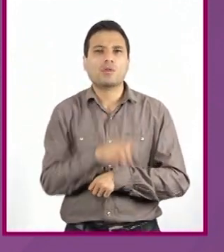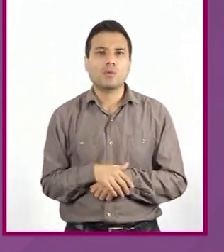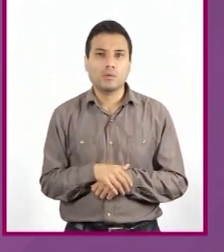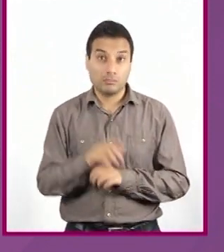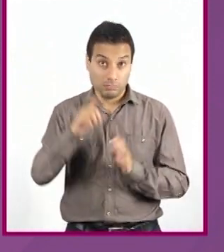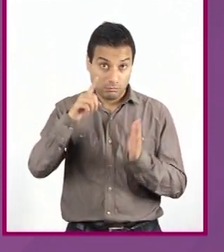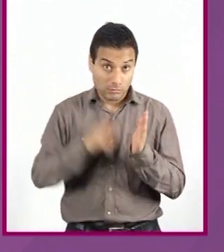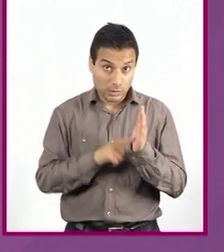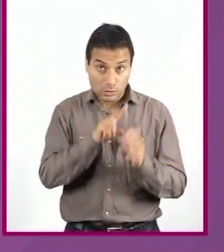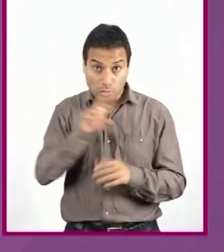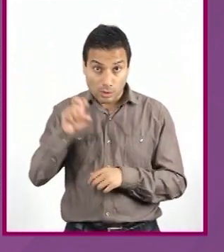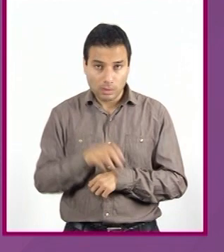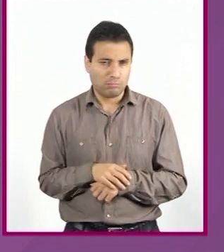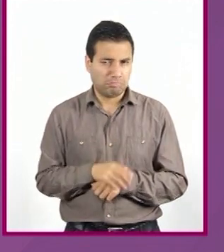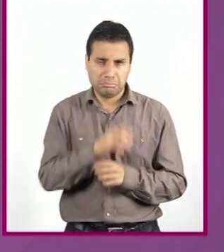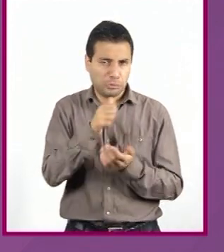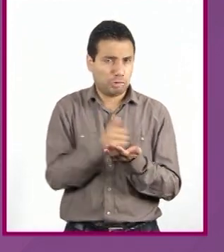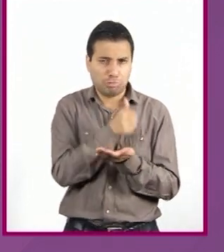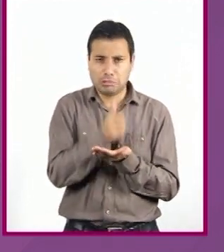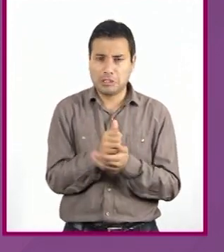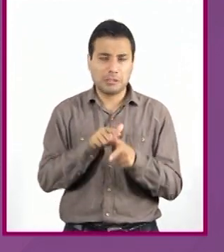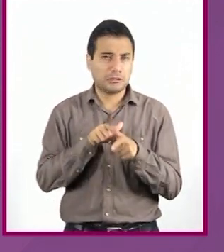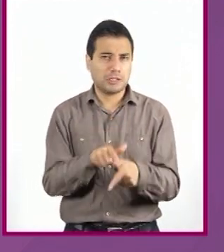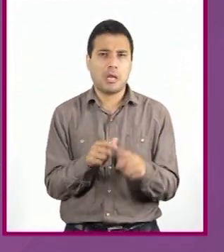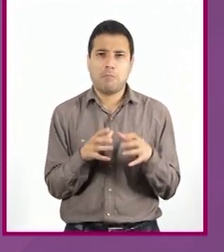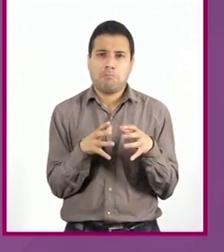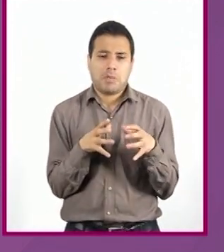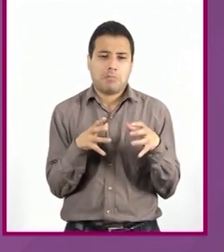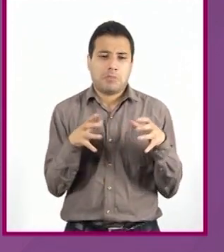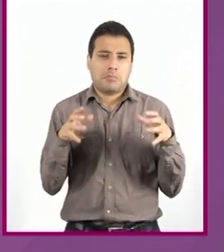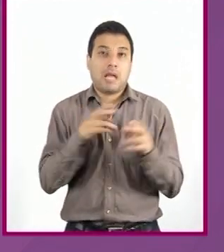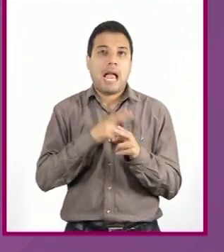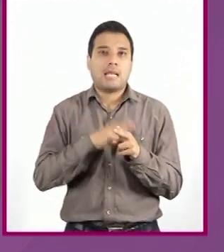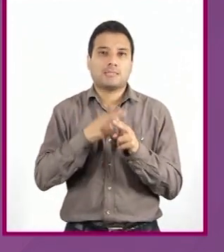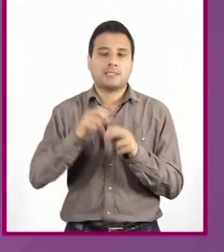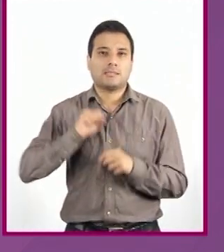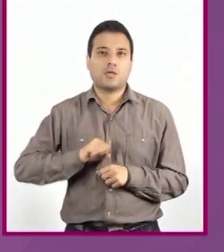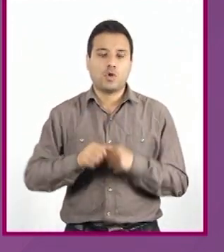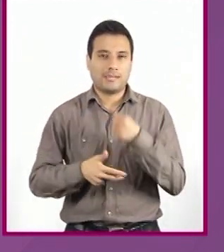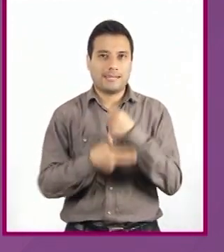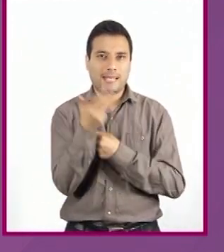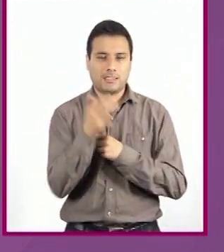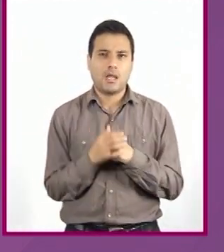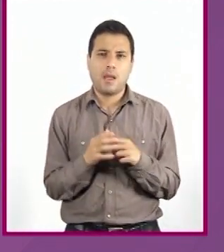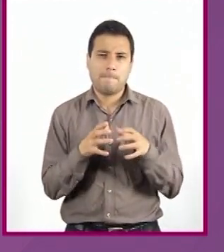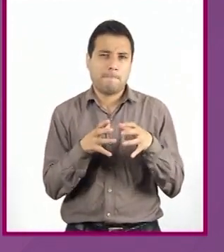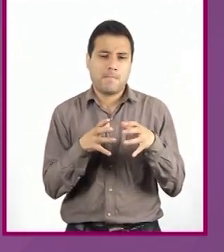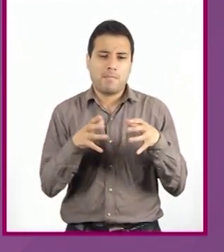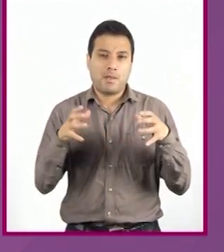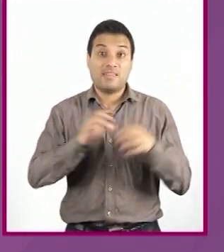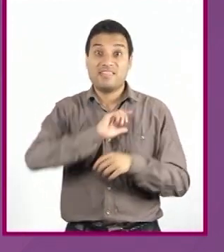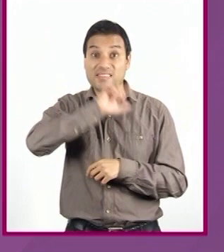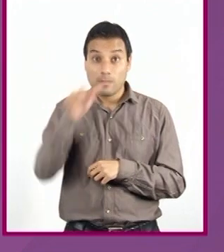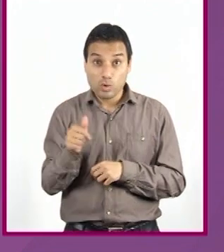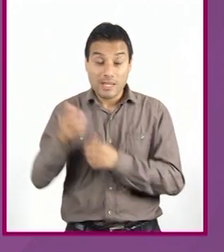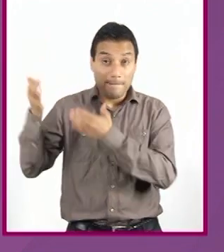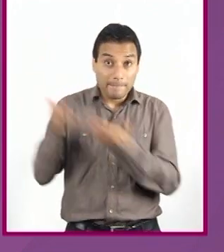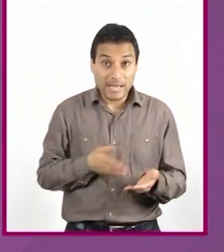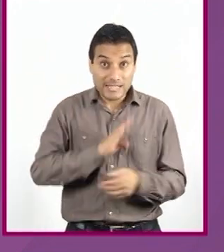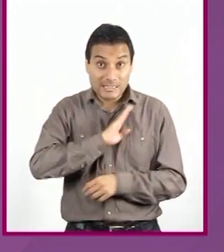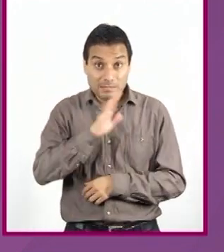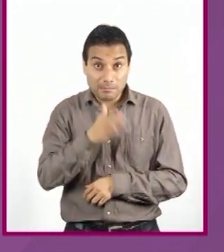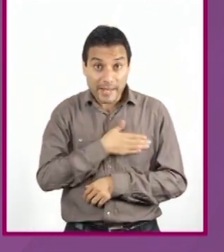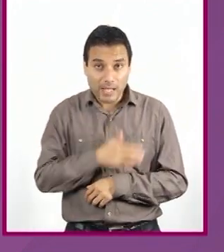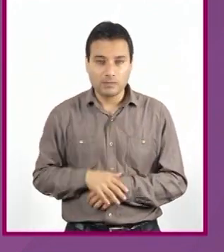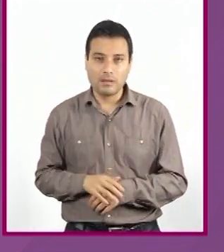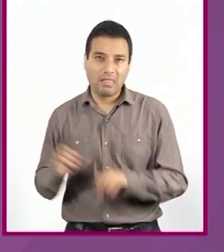bien, la ciudad continuó prosperando hasta el siglo XIII y fue totalmente abandonada cuando llegaron los españoles en